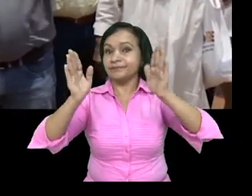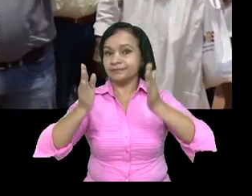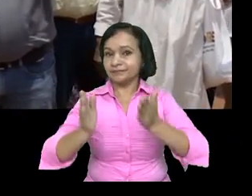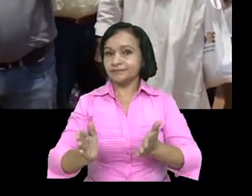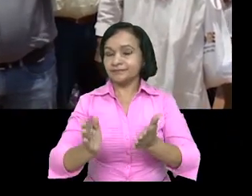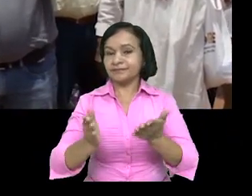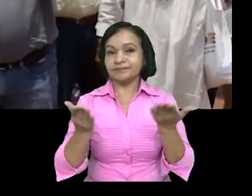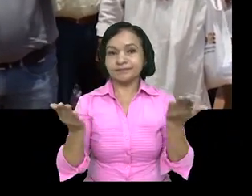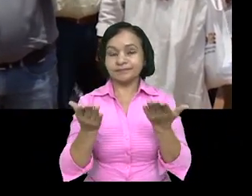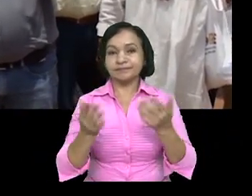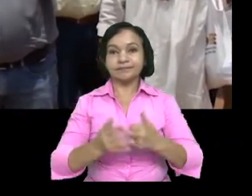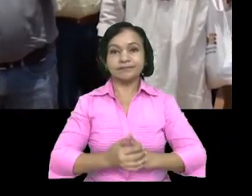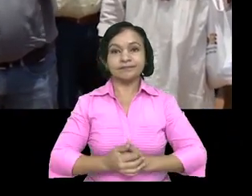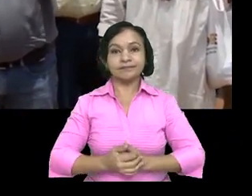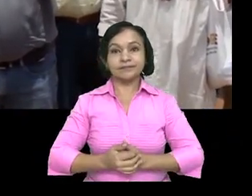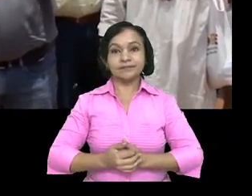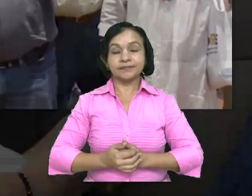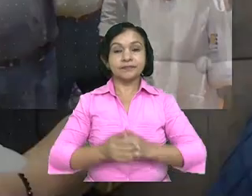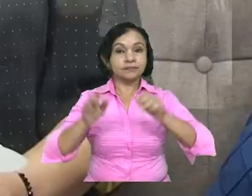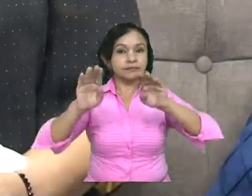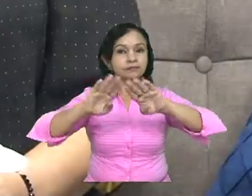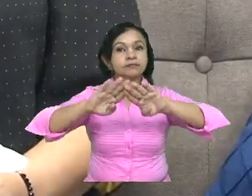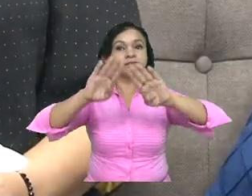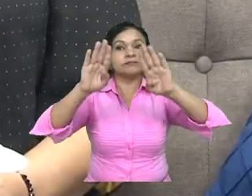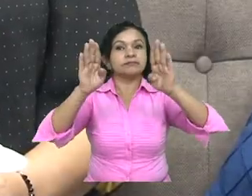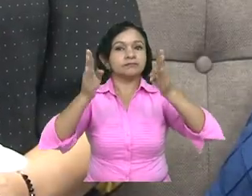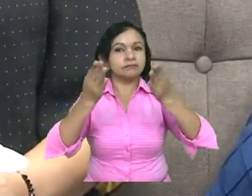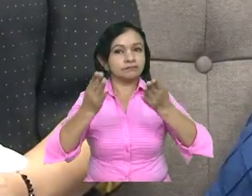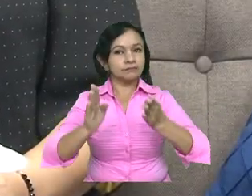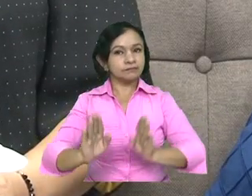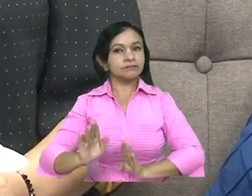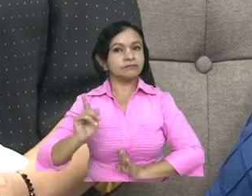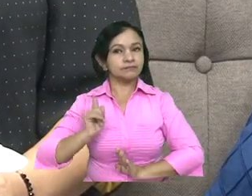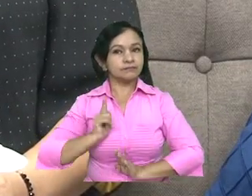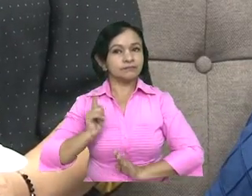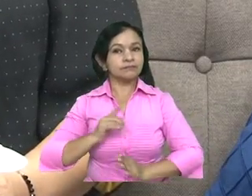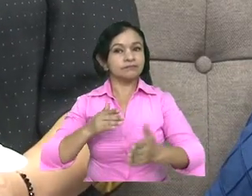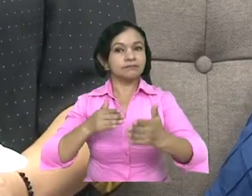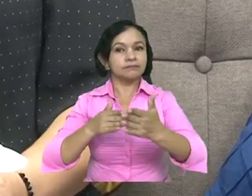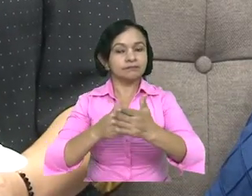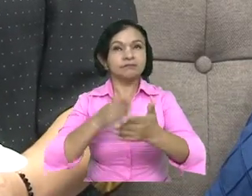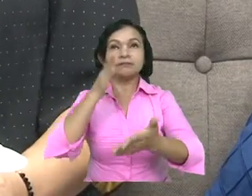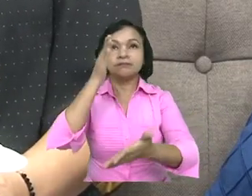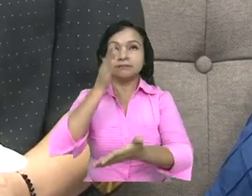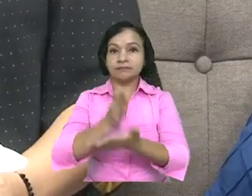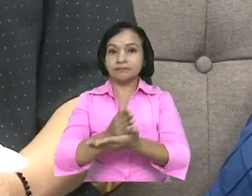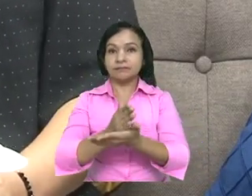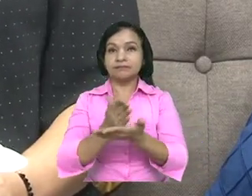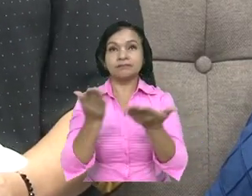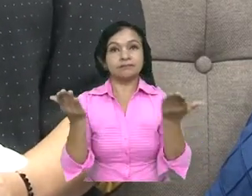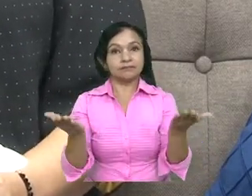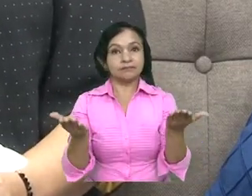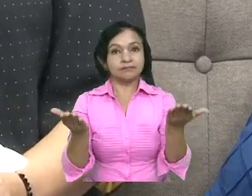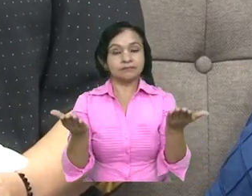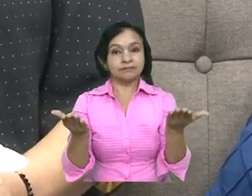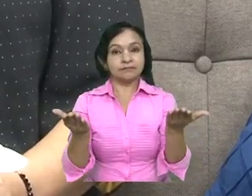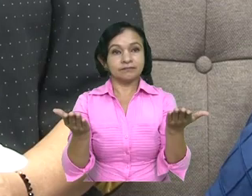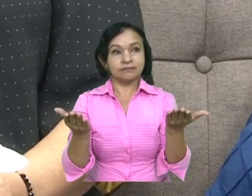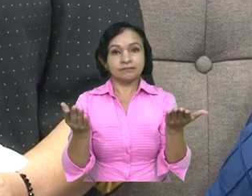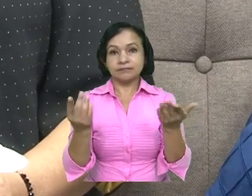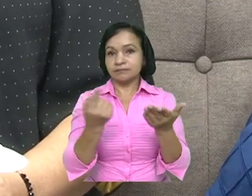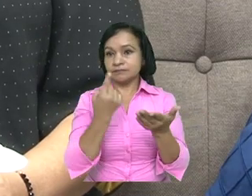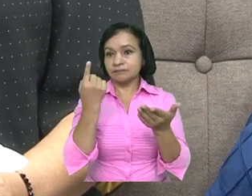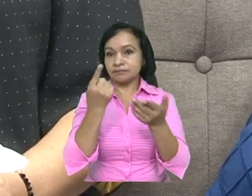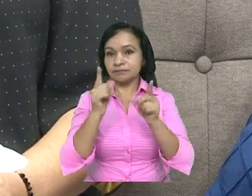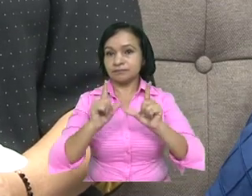nos interesa que las mujeres tengan esos espacios de toma de decisiones. O sea, no son espacios